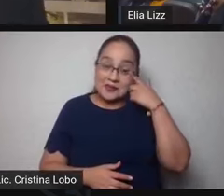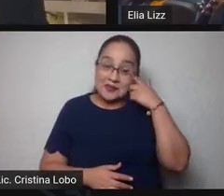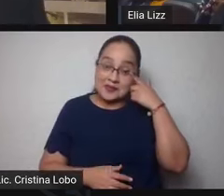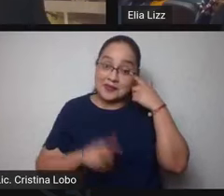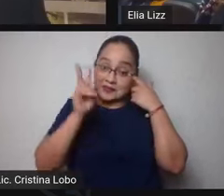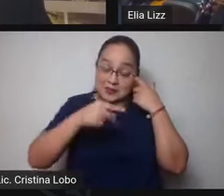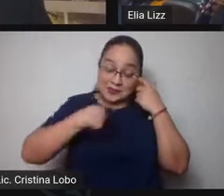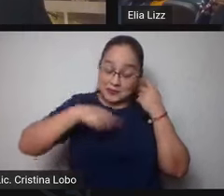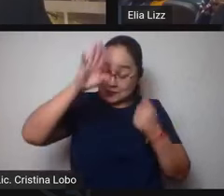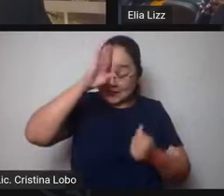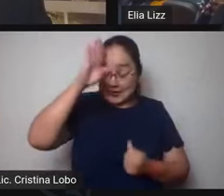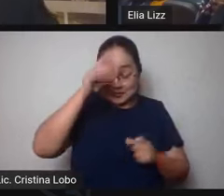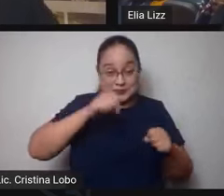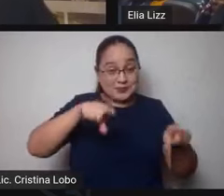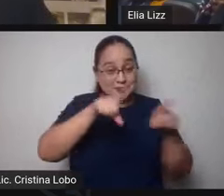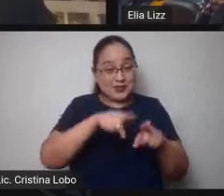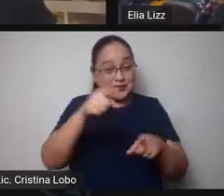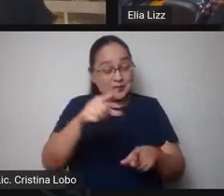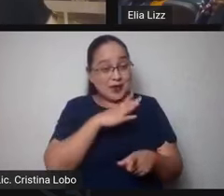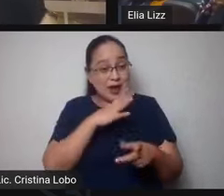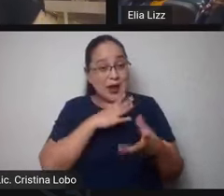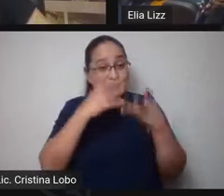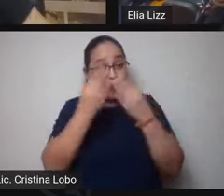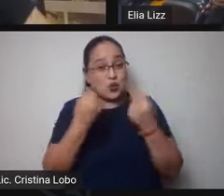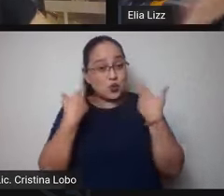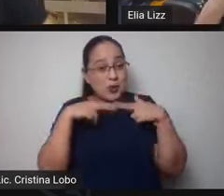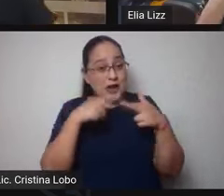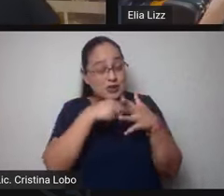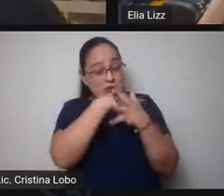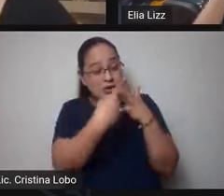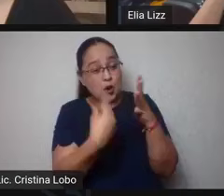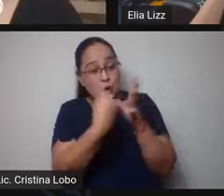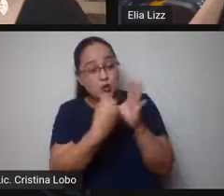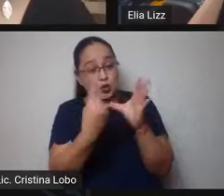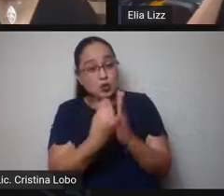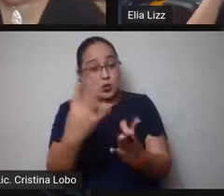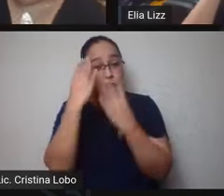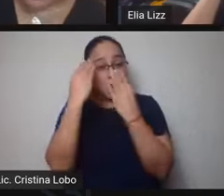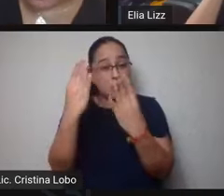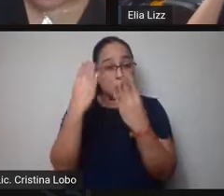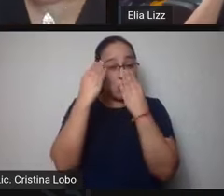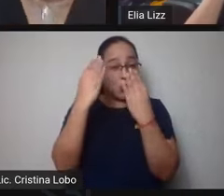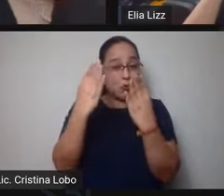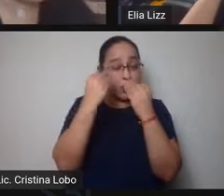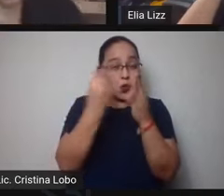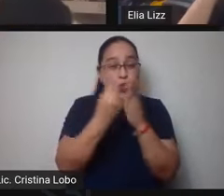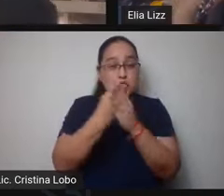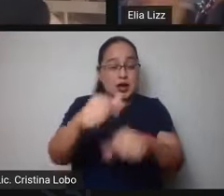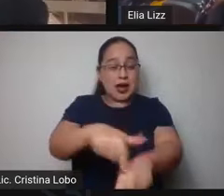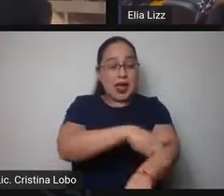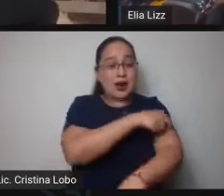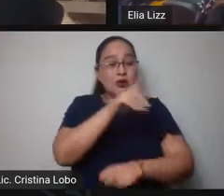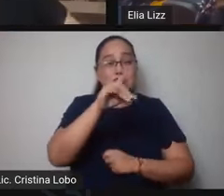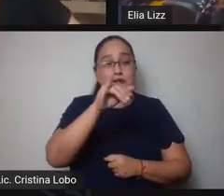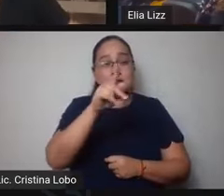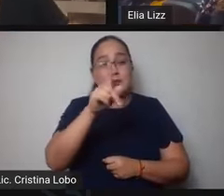sigo pensando, harto catedrático que nos dio este curso, híjole, ¿no? Un diplomado de verdad tremendo y además